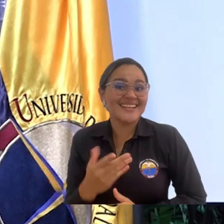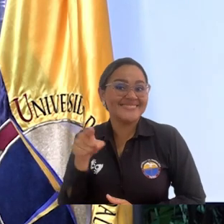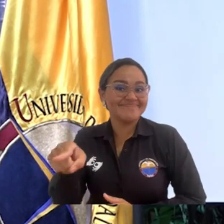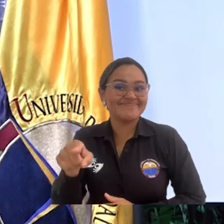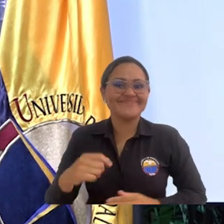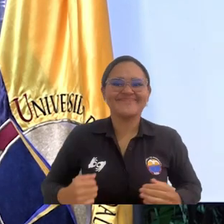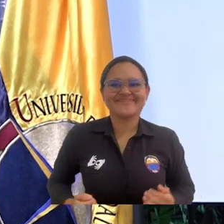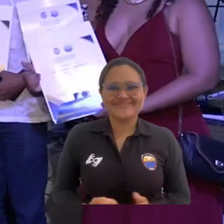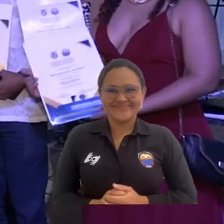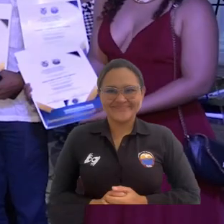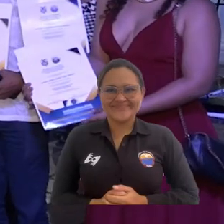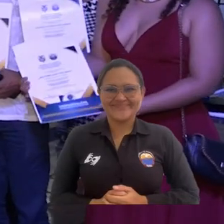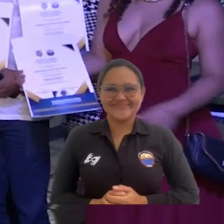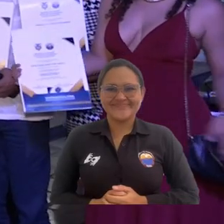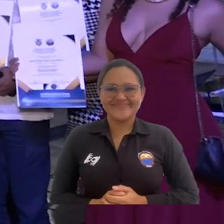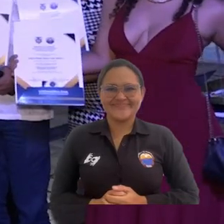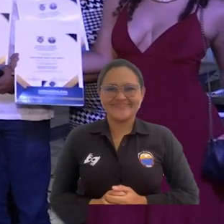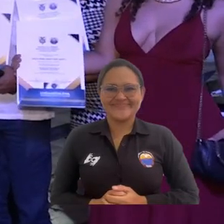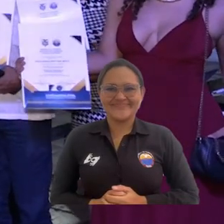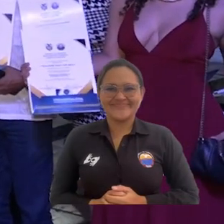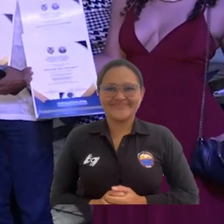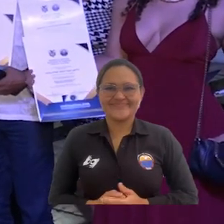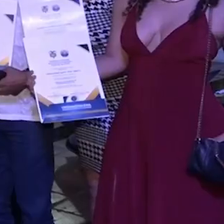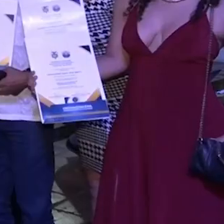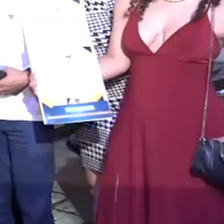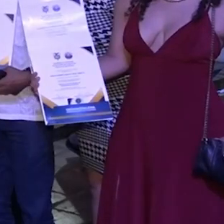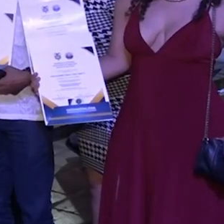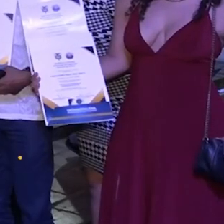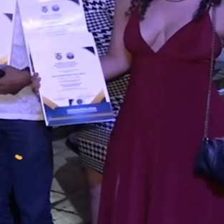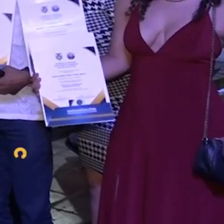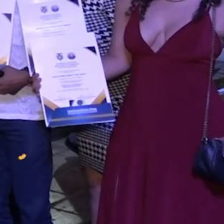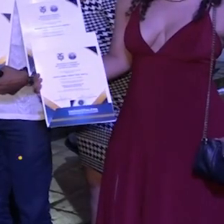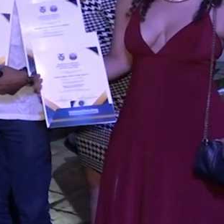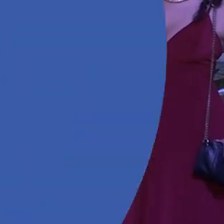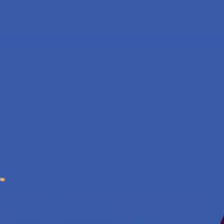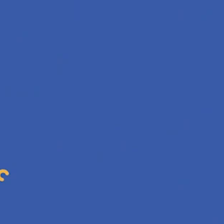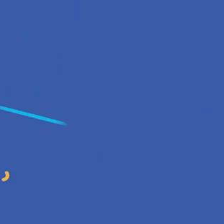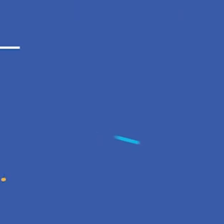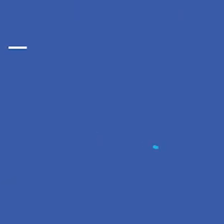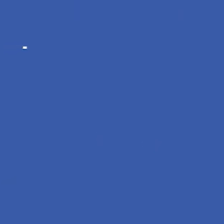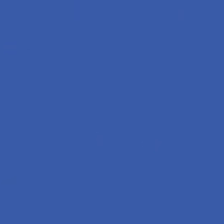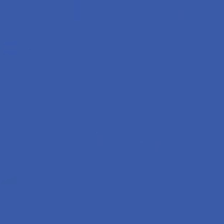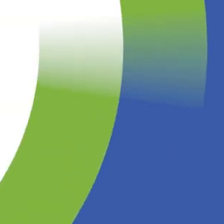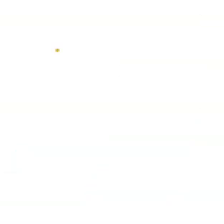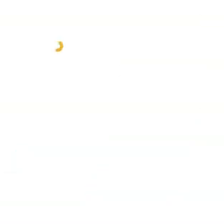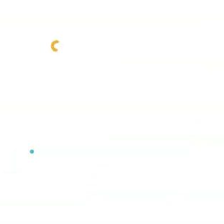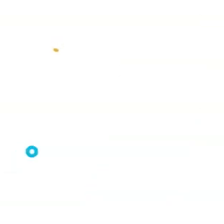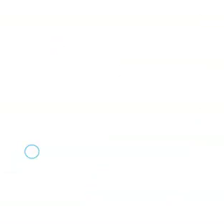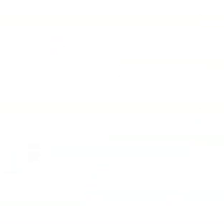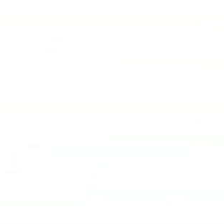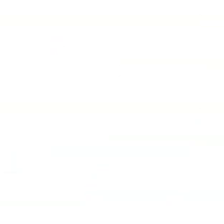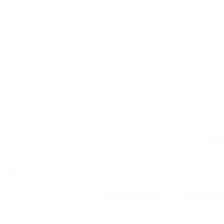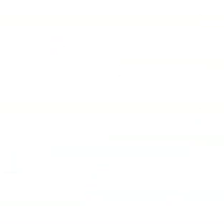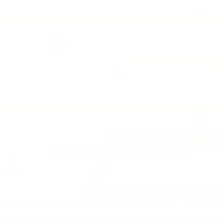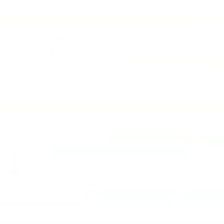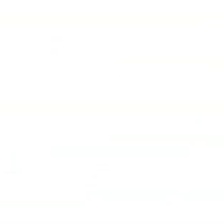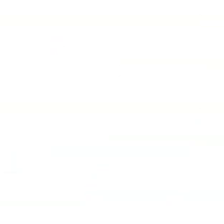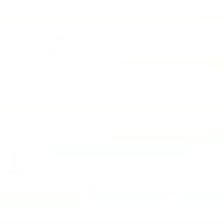nos trajo hasta acá. Universidad del Magdalena, aún más incluyente e innovadora.